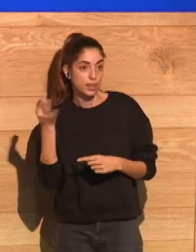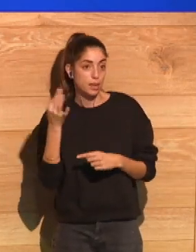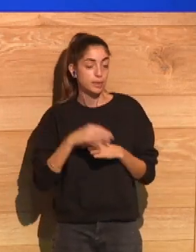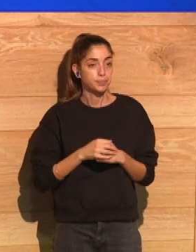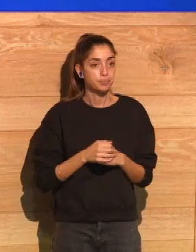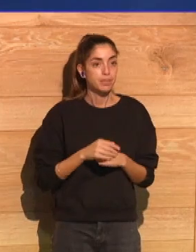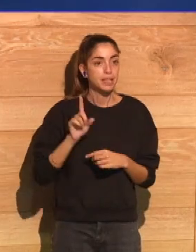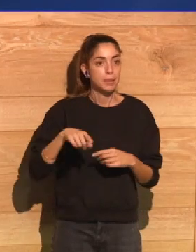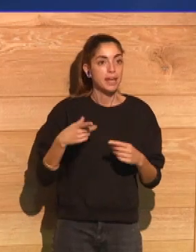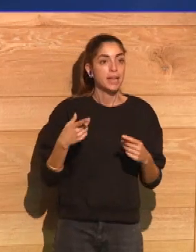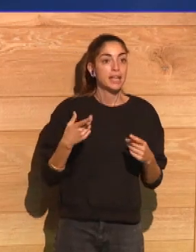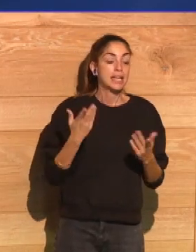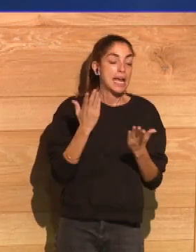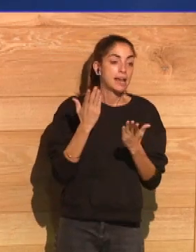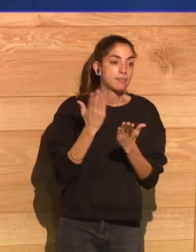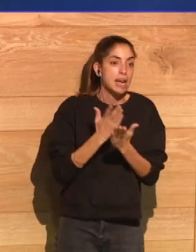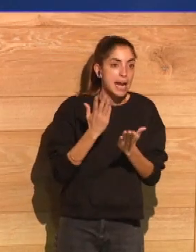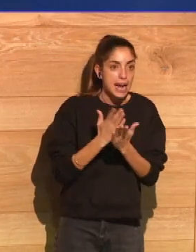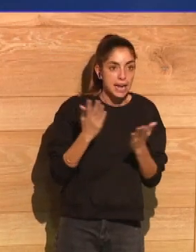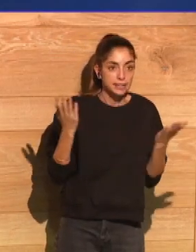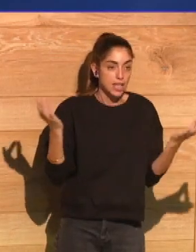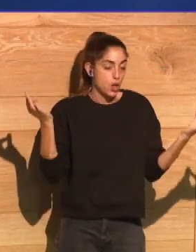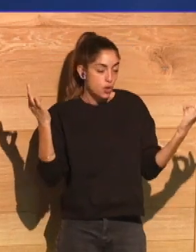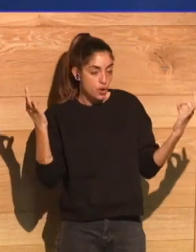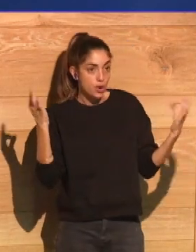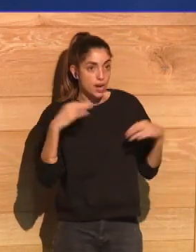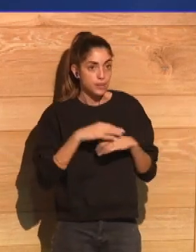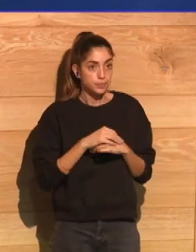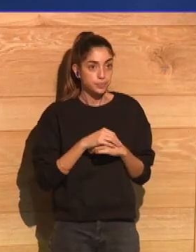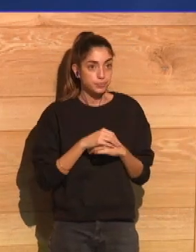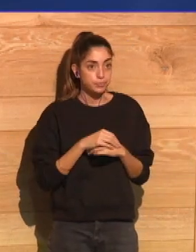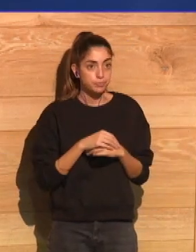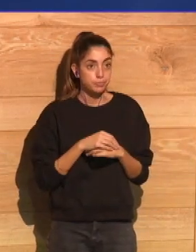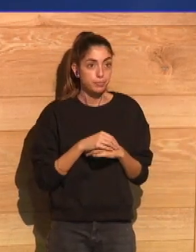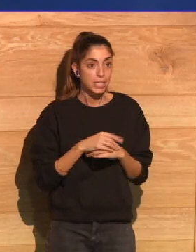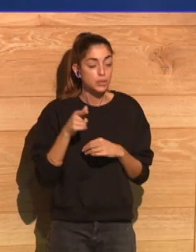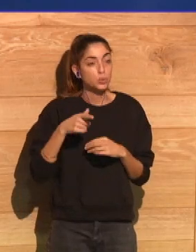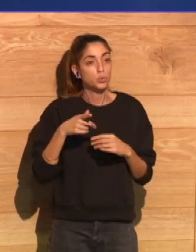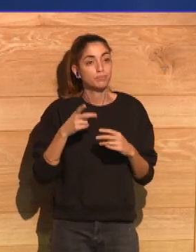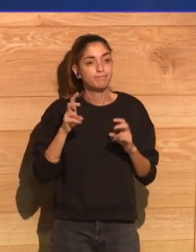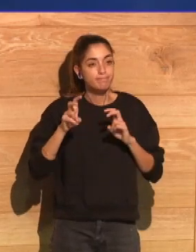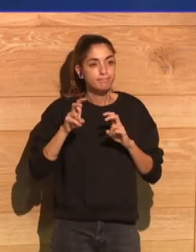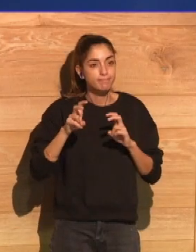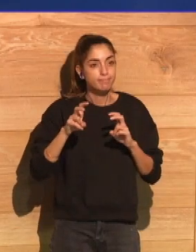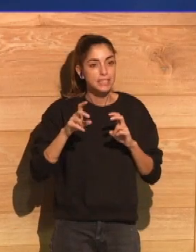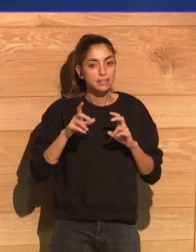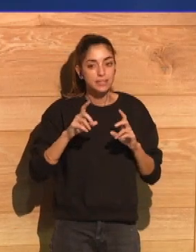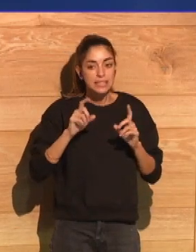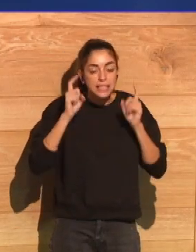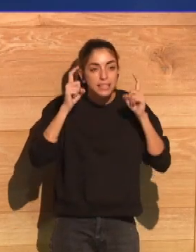Y lo difícil que era encontrar una clase de yoga, por ejemplo, ¿no? Como tú mismo también, bueno, pues encuentras una manera de reírte de tus